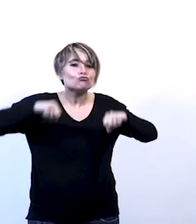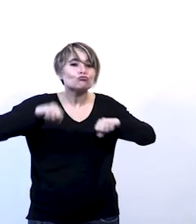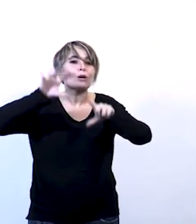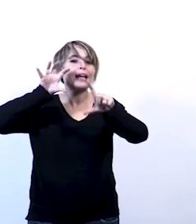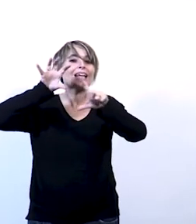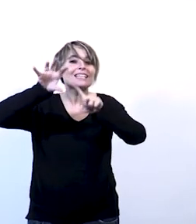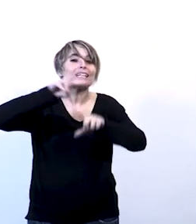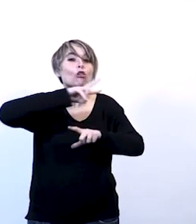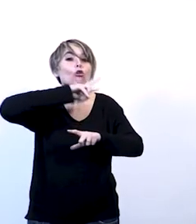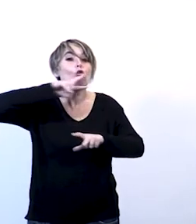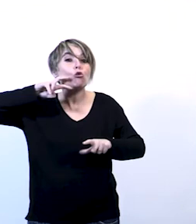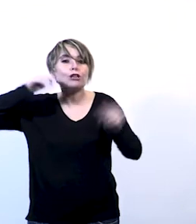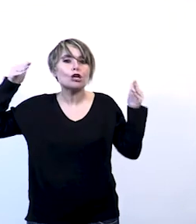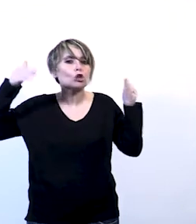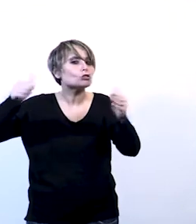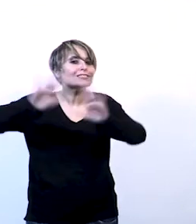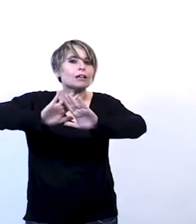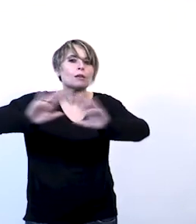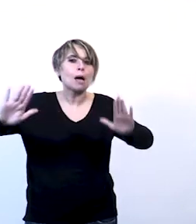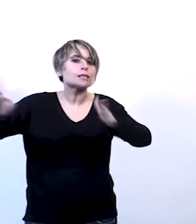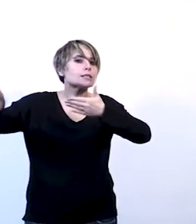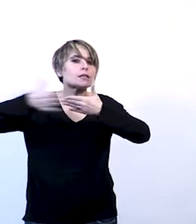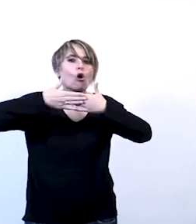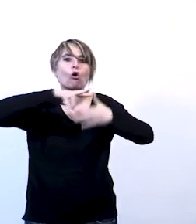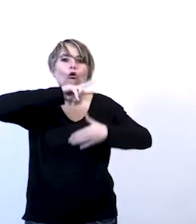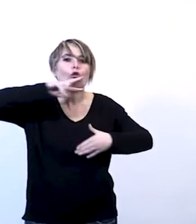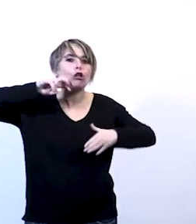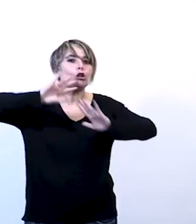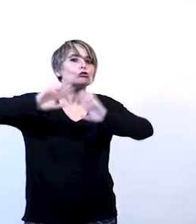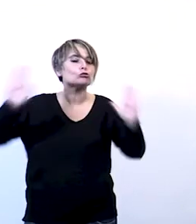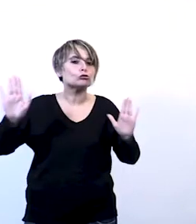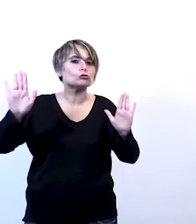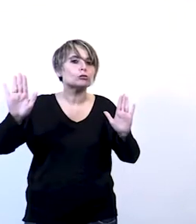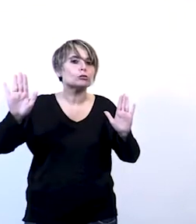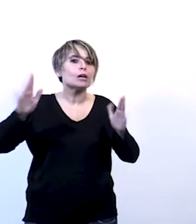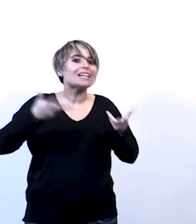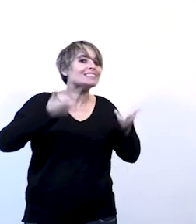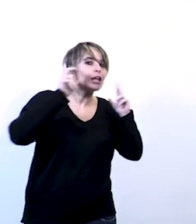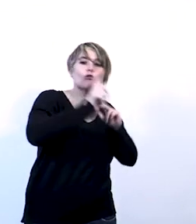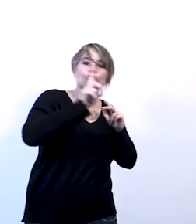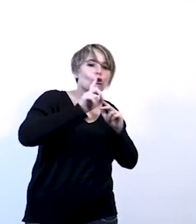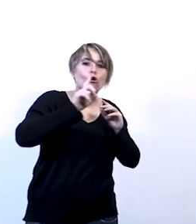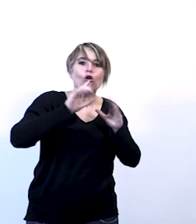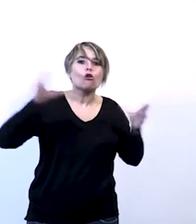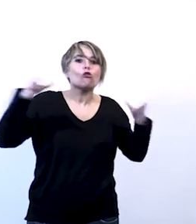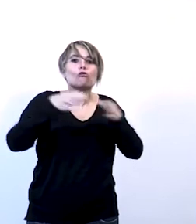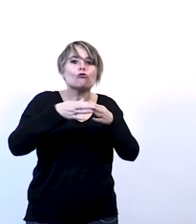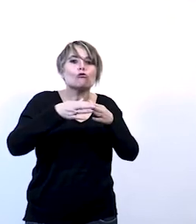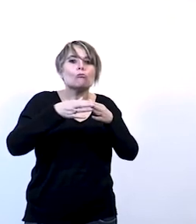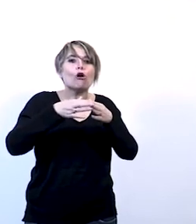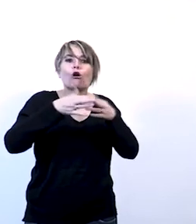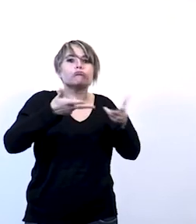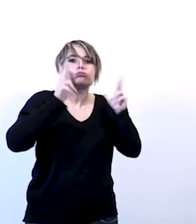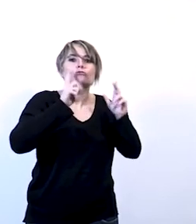para judíos nada más, y cualquier, no un Estado islámico, cualquier grupo islámico es